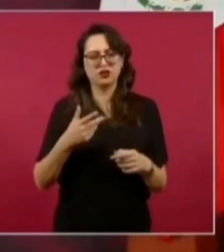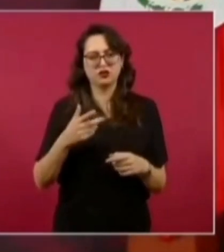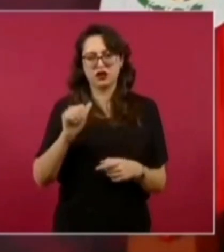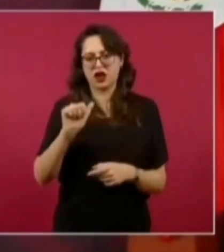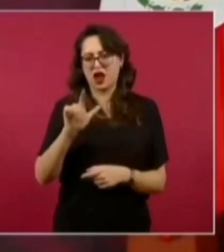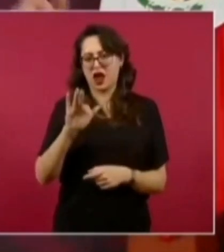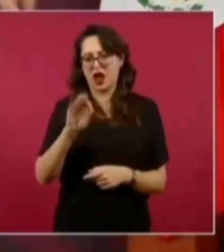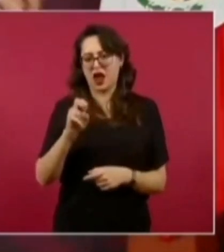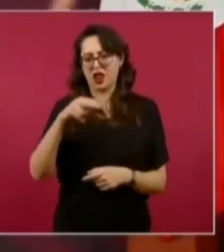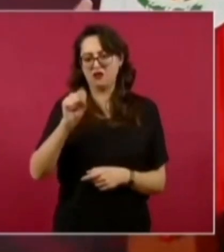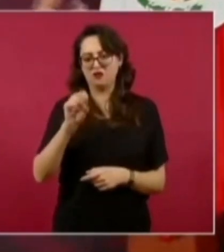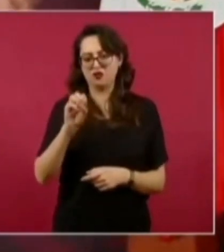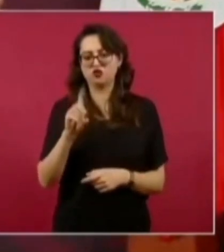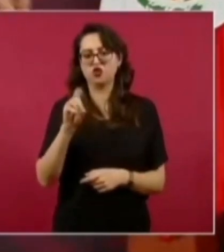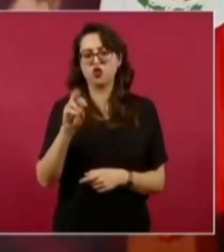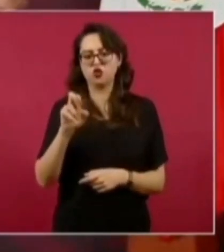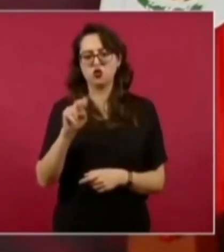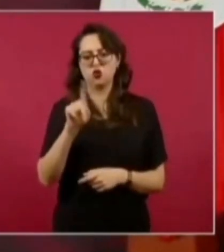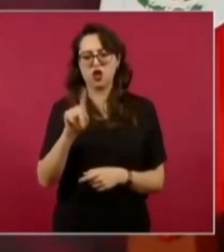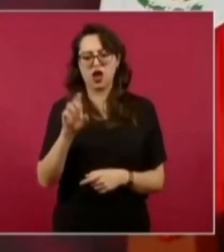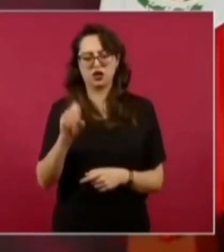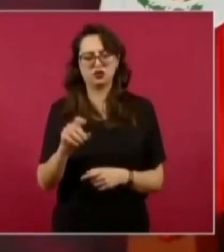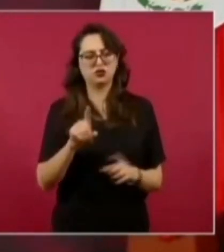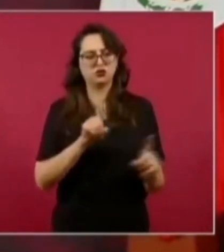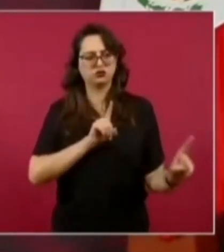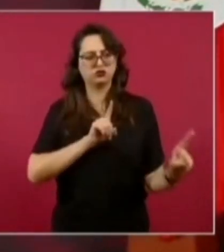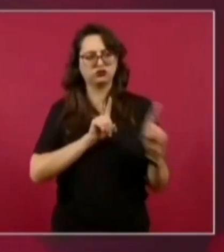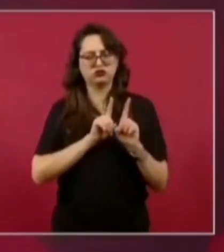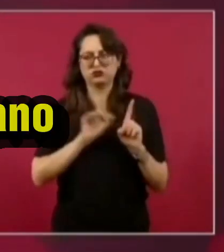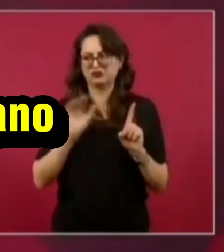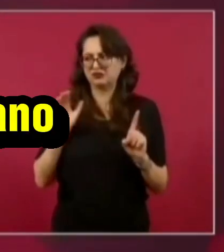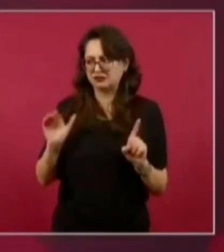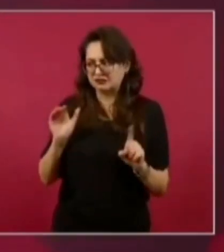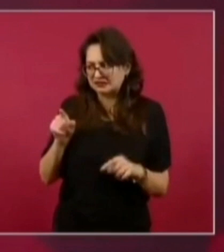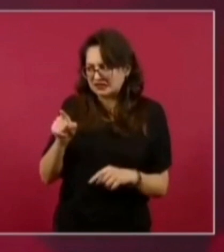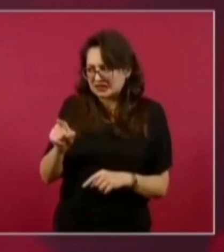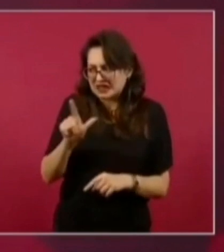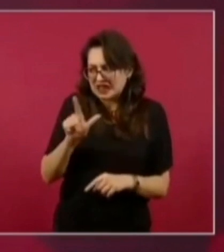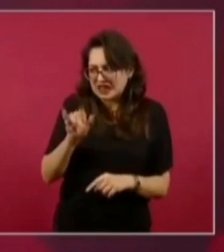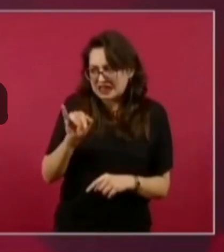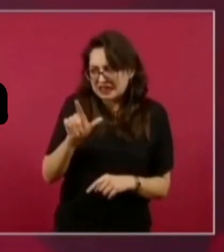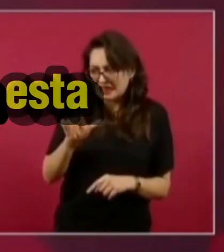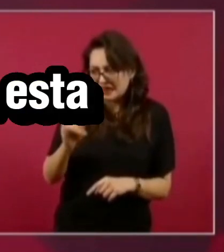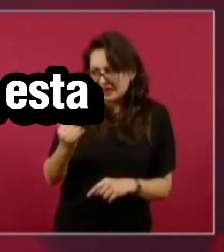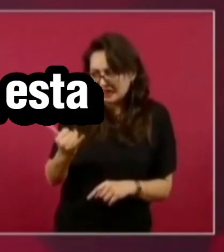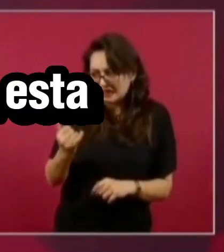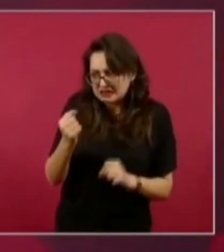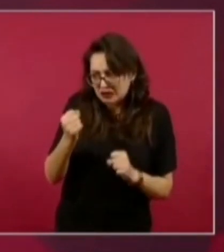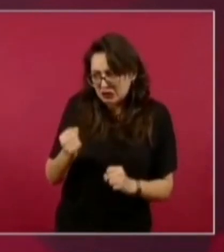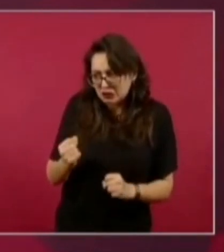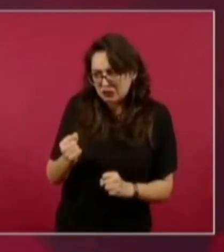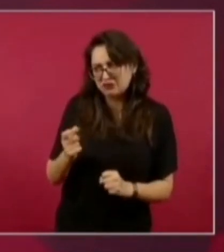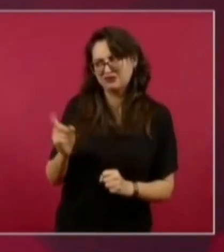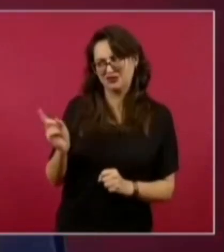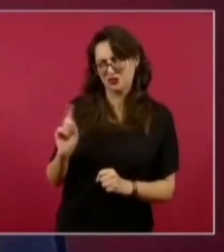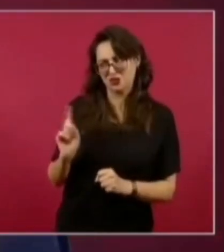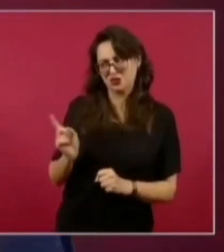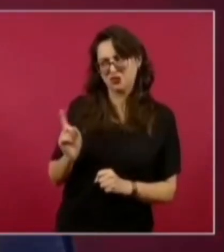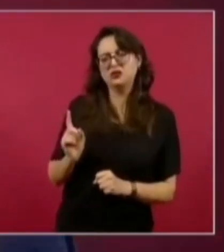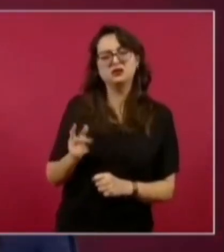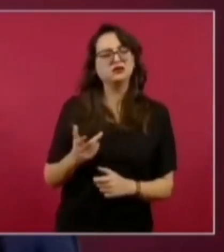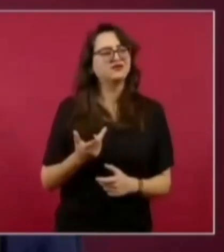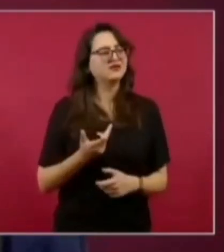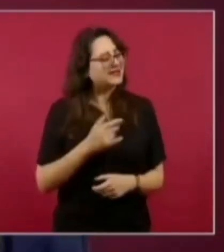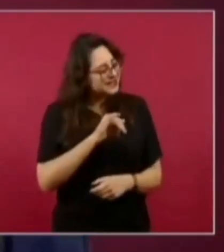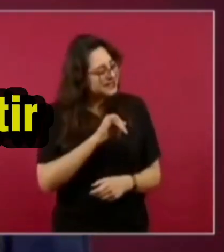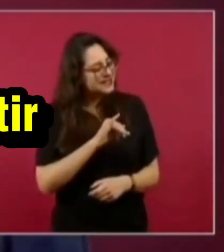bueno al pueblo de México. Pero aquí te va el video, paisano. Y recuerda que si te gusta toda esta información, no olvides dejar tu like,